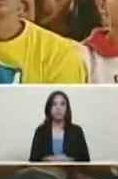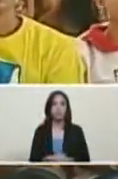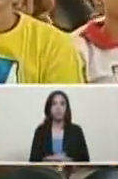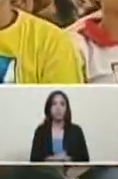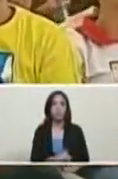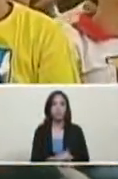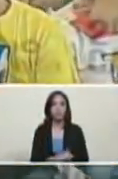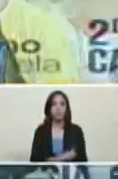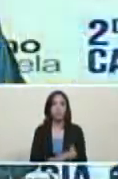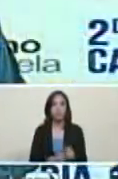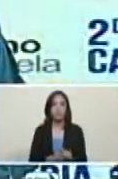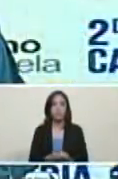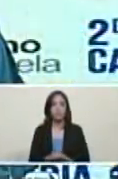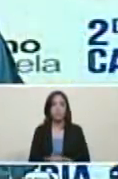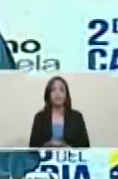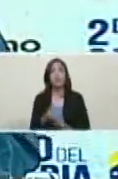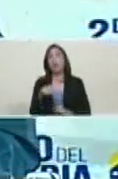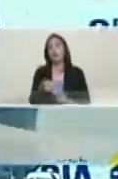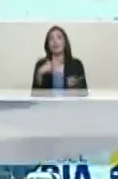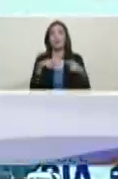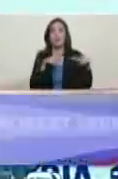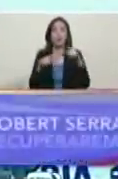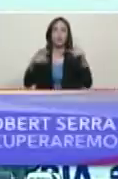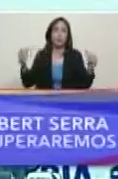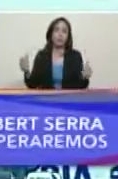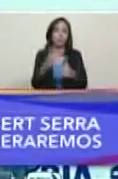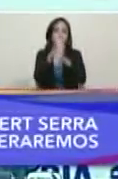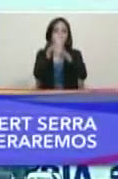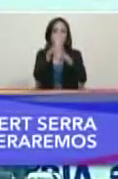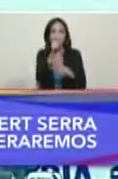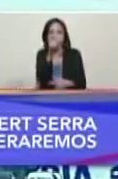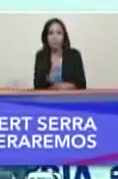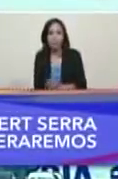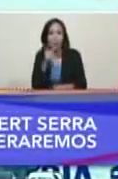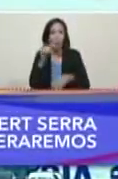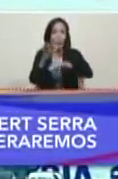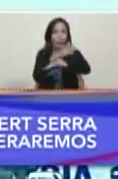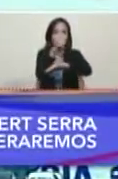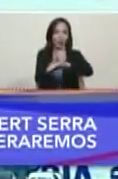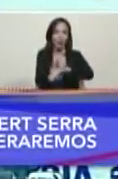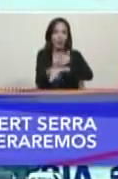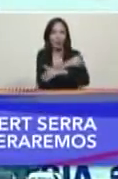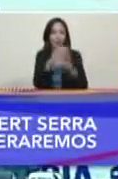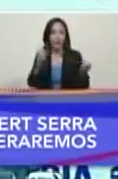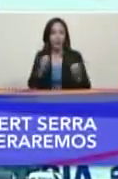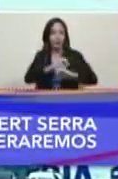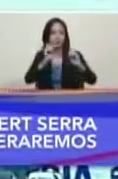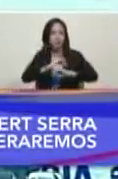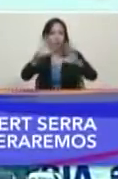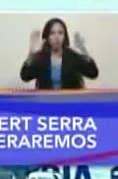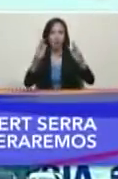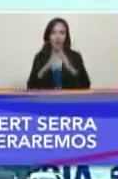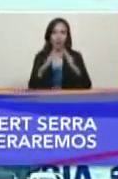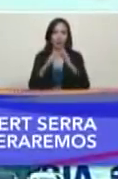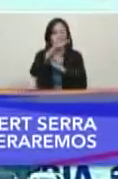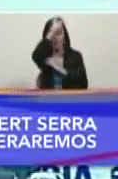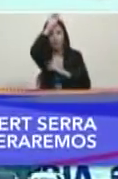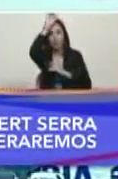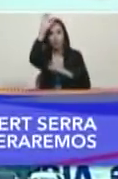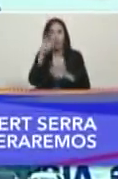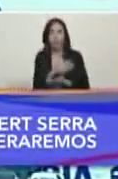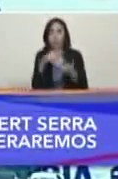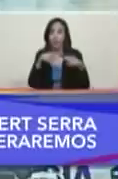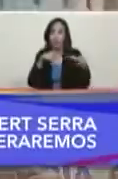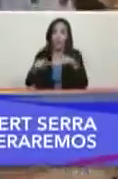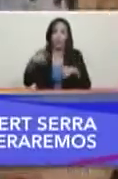que ya capturamos a uno de los miembros de la banda de delincuentes fascistas que atacó la casa de Robert Serra. Los vamos